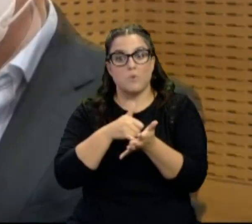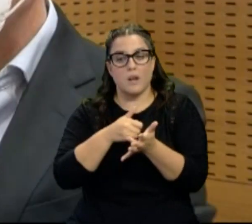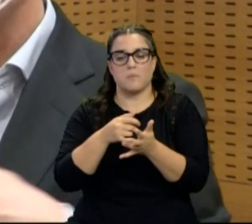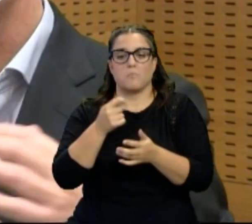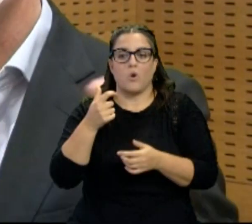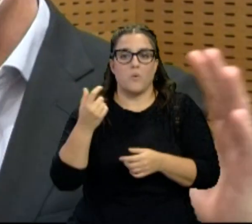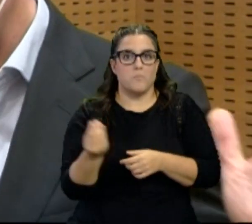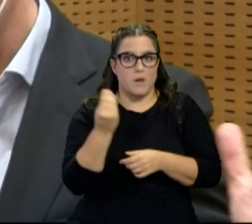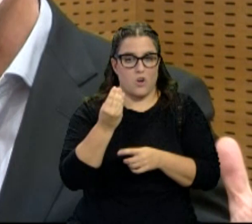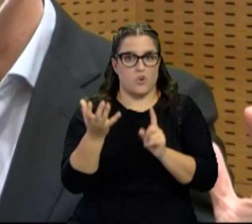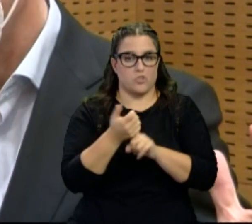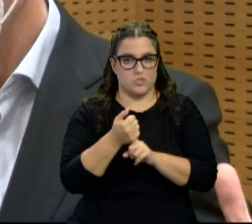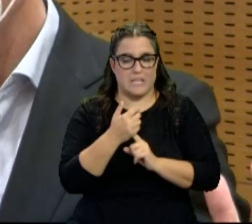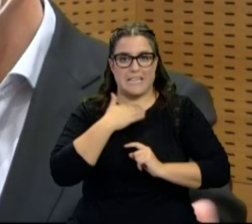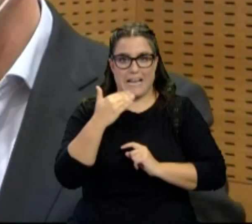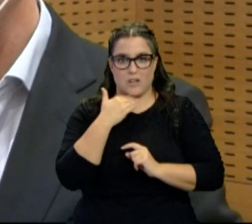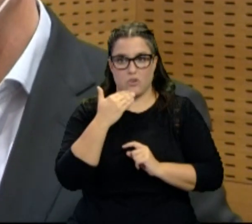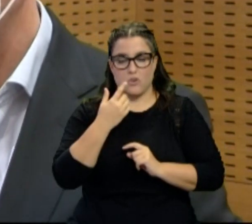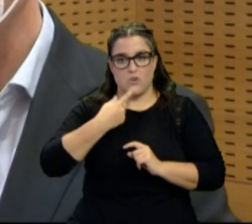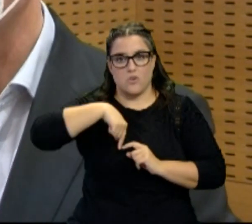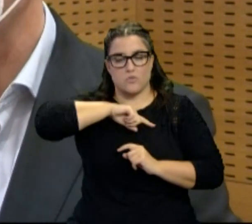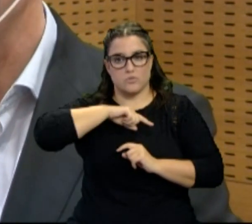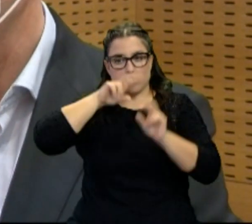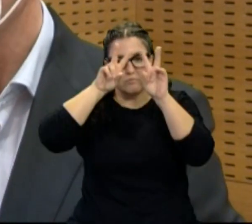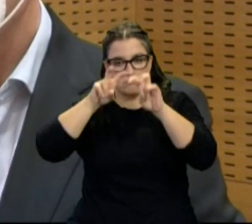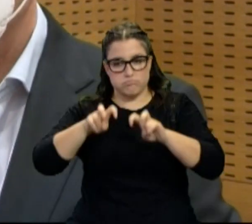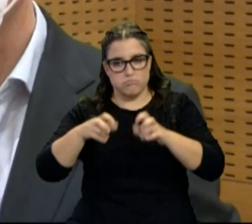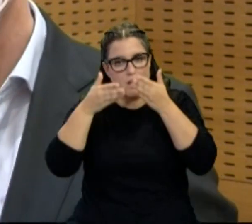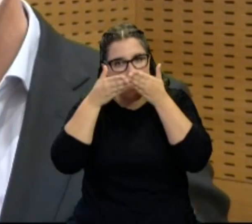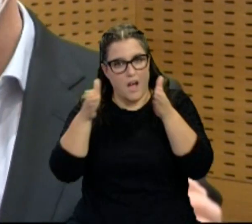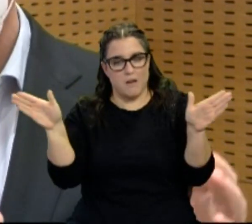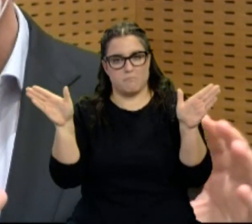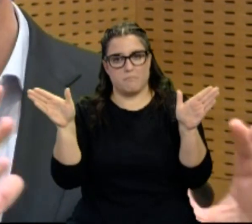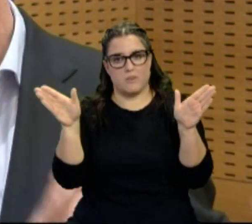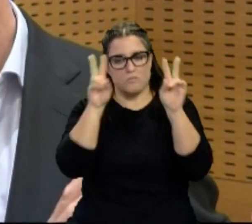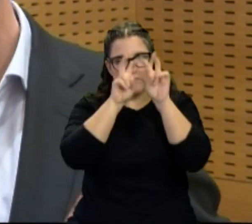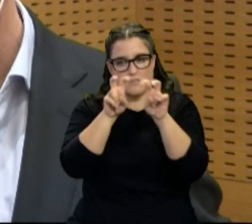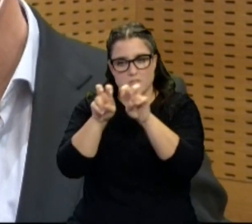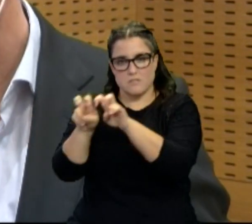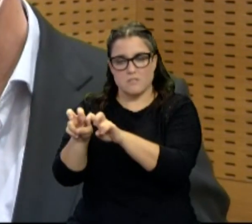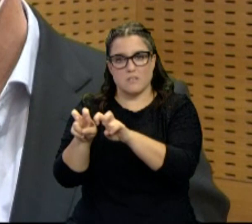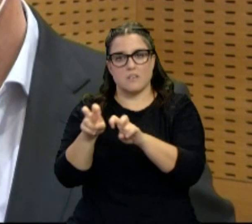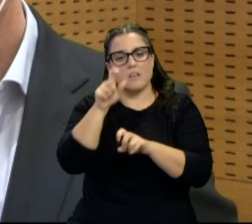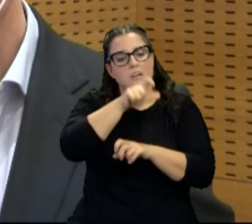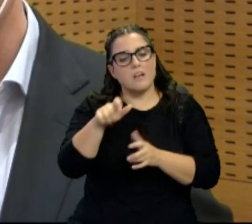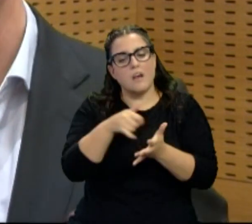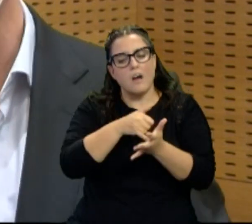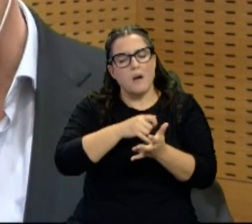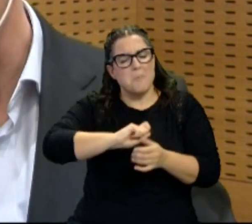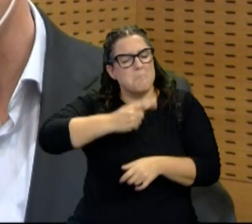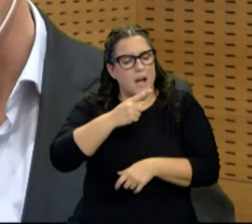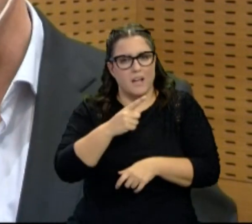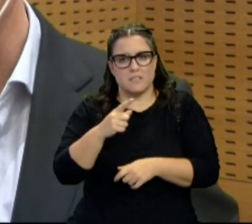mejorarlo. Ampliamos nuestro espectro de abordaje, no solamente a los pacientes más agudos, a los